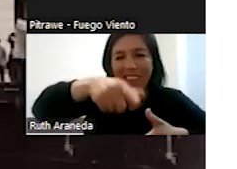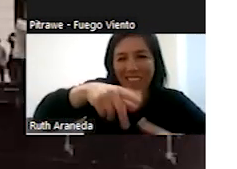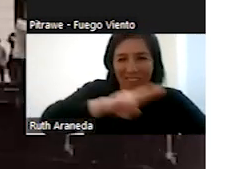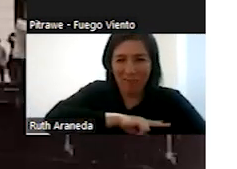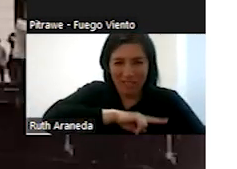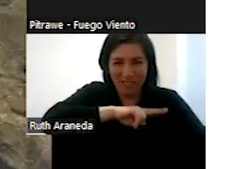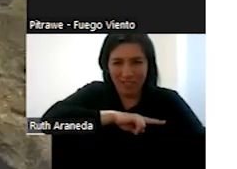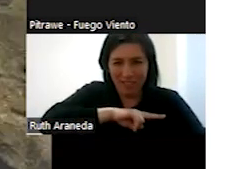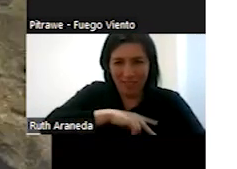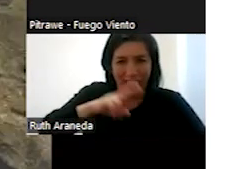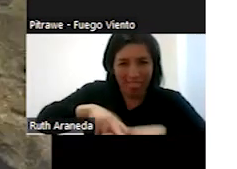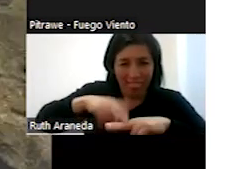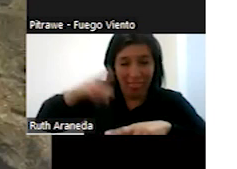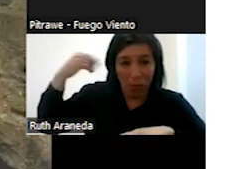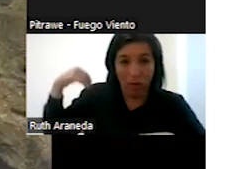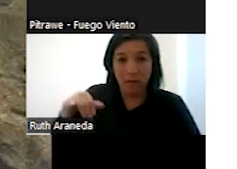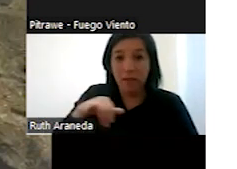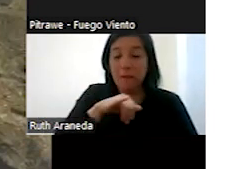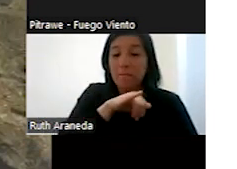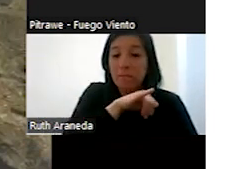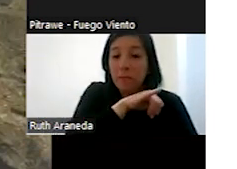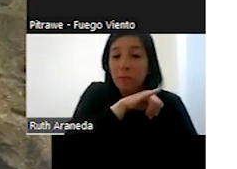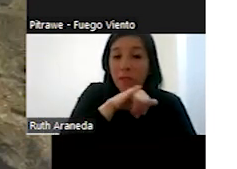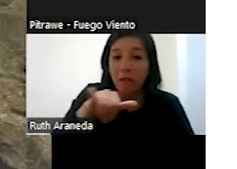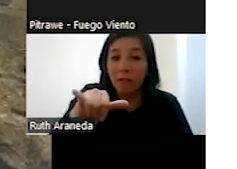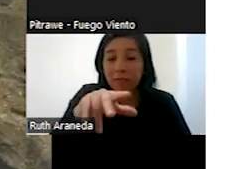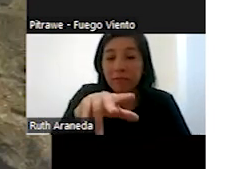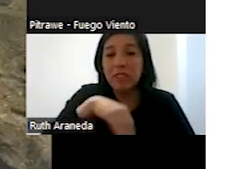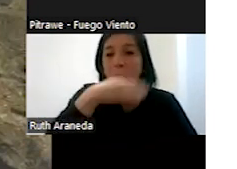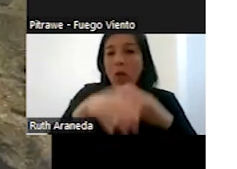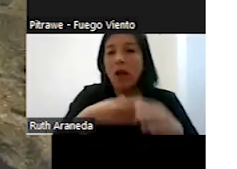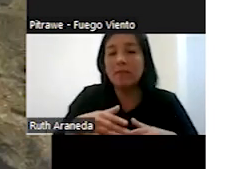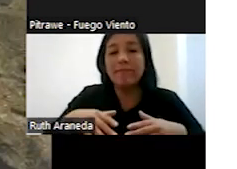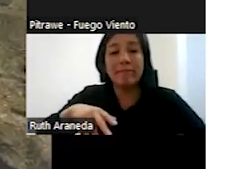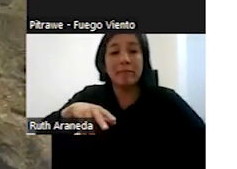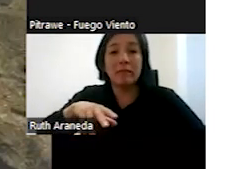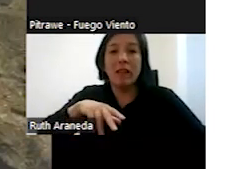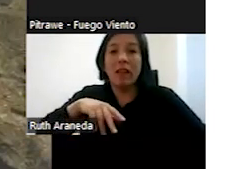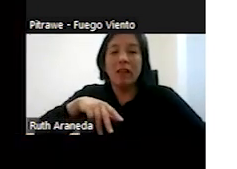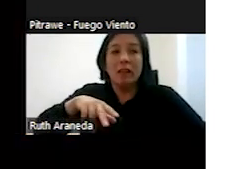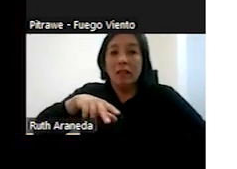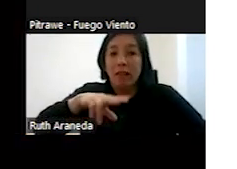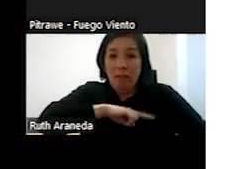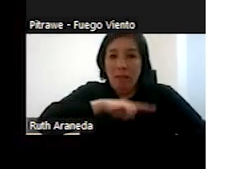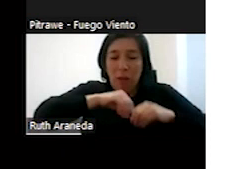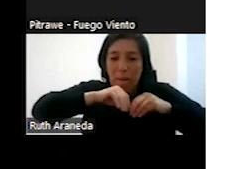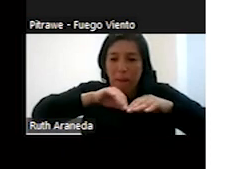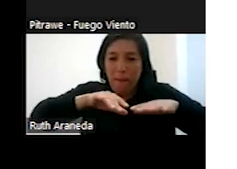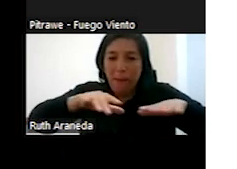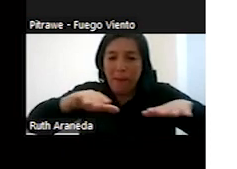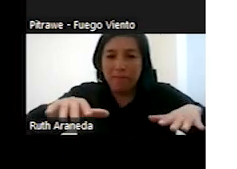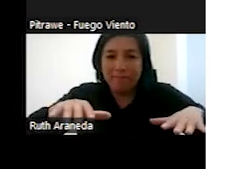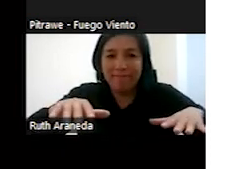Valparaíso, hasta que fue dominado, hasta que avanzó la ciudad a dos cuadras hasta dejarlo ahí bajo tierra. Y bueno,